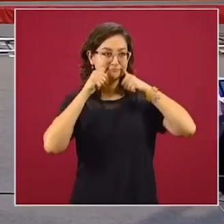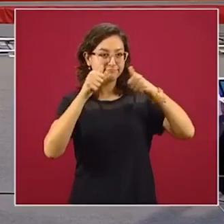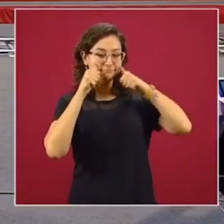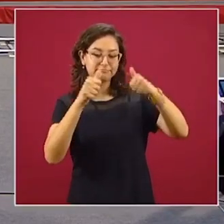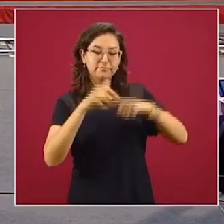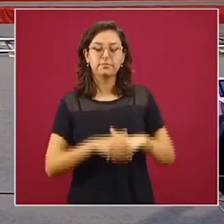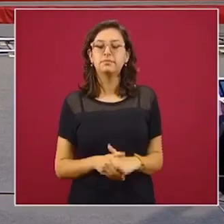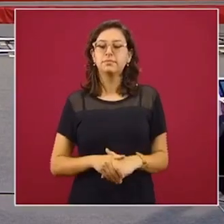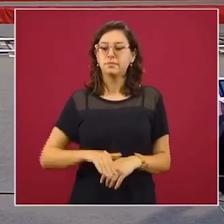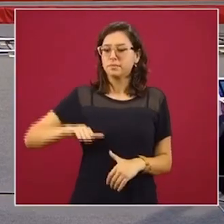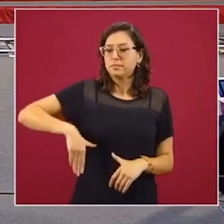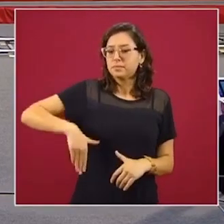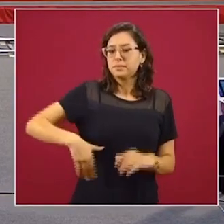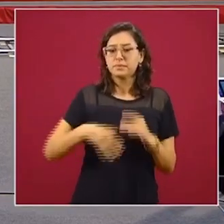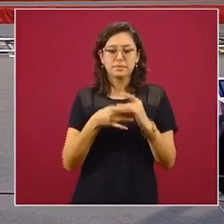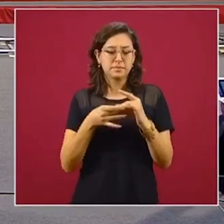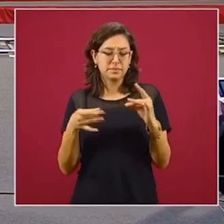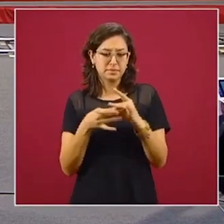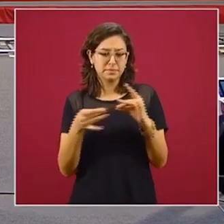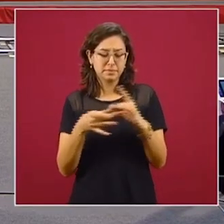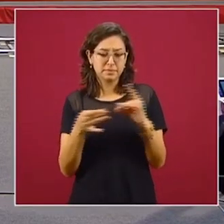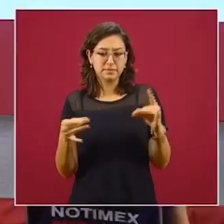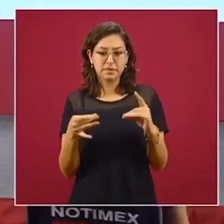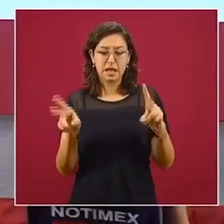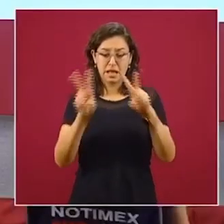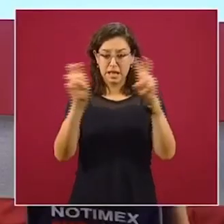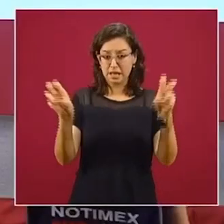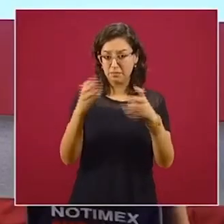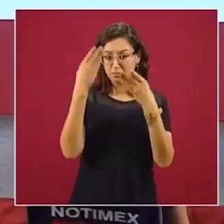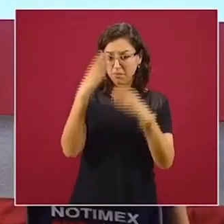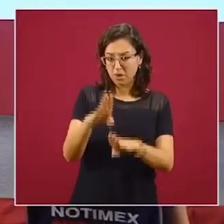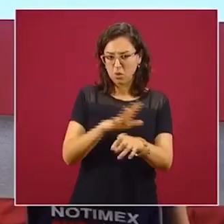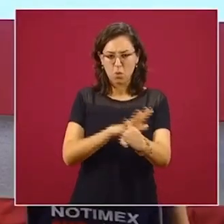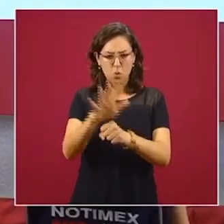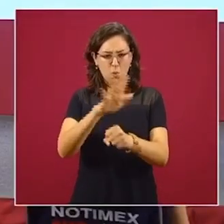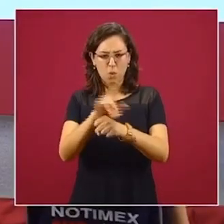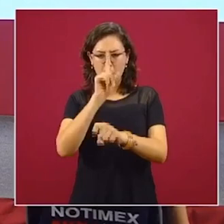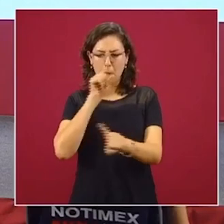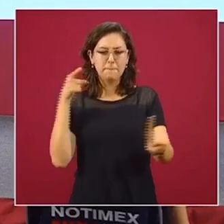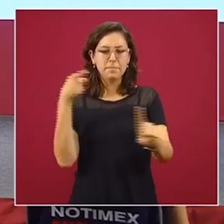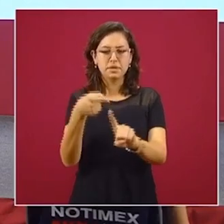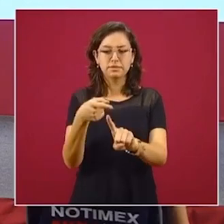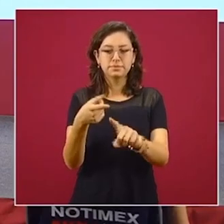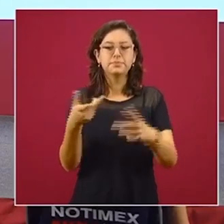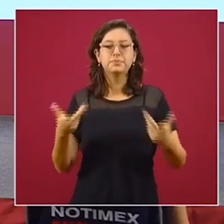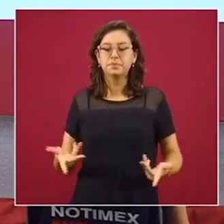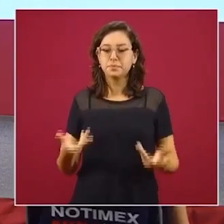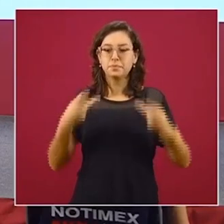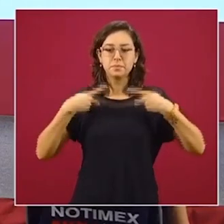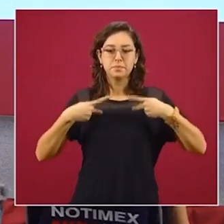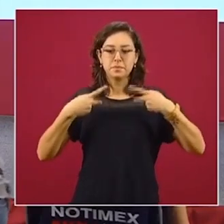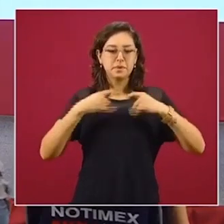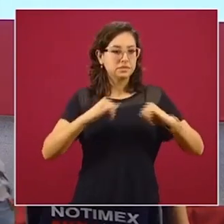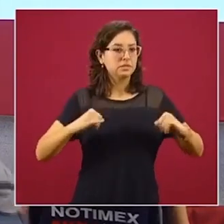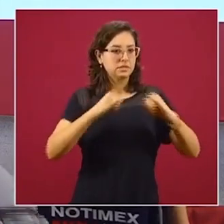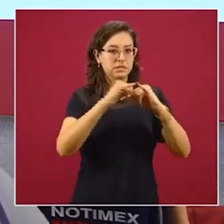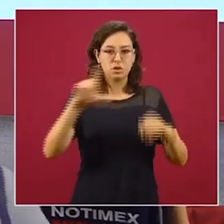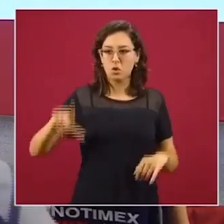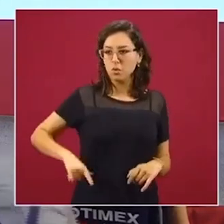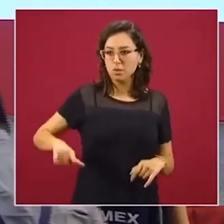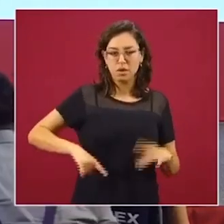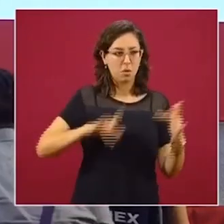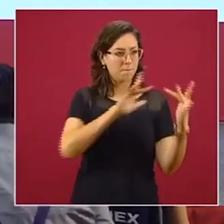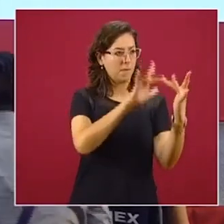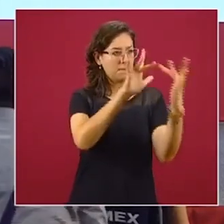a su momento se comentaba ya la idea del banco es que se pueda generar una sinergia prácticamente con todas las instituciones de